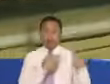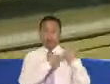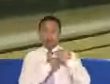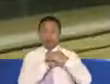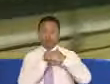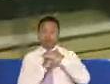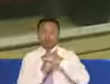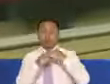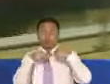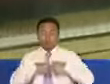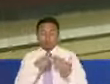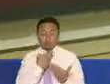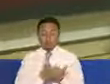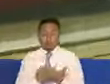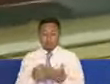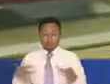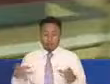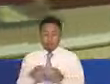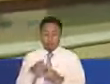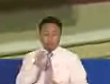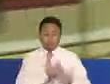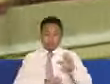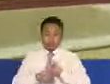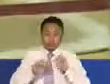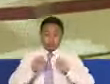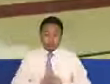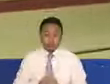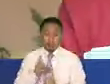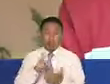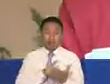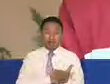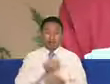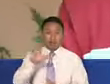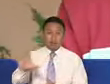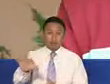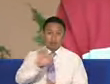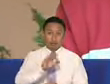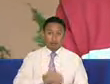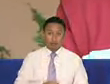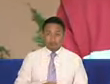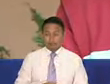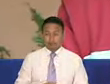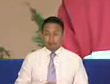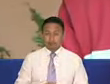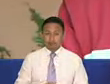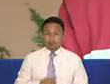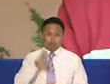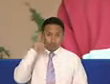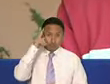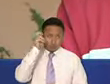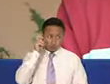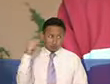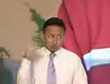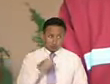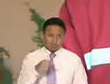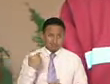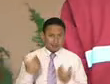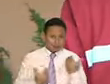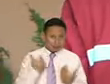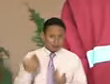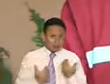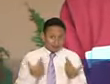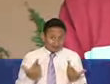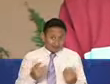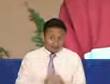lo confirmó la sesión de la comisión de evaluación y selección del proyecto creemos que hay razones para estar alegres porque esto